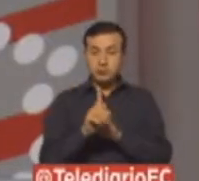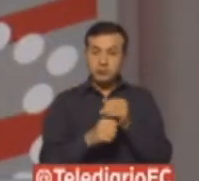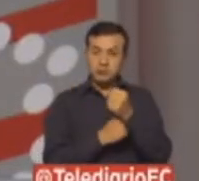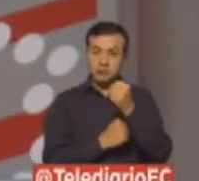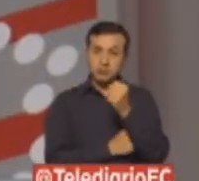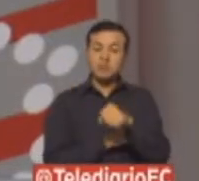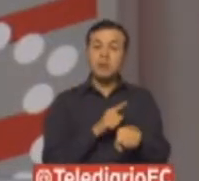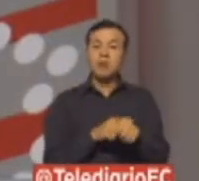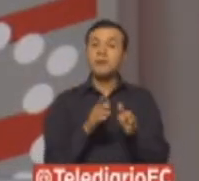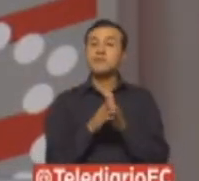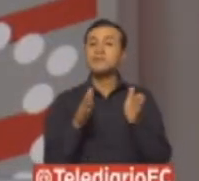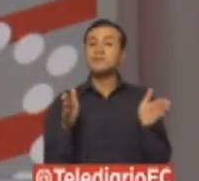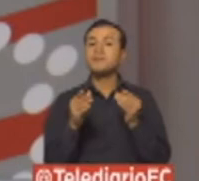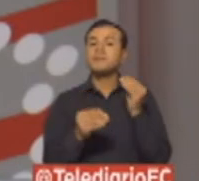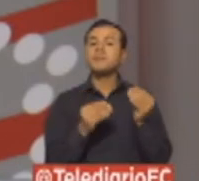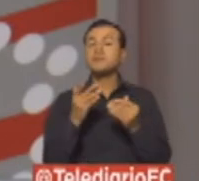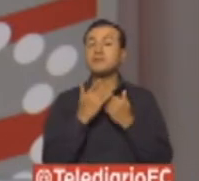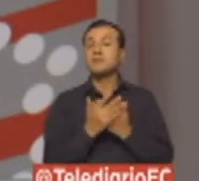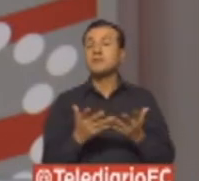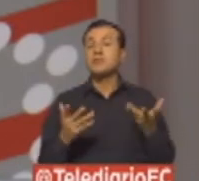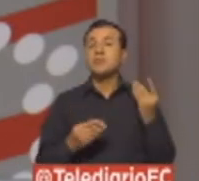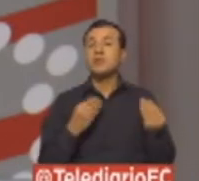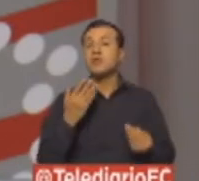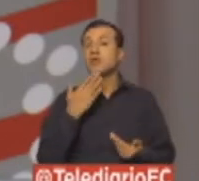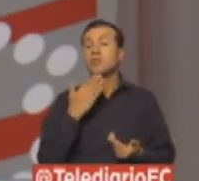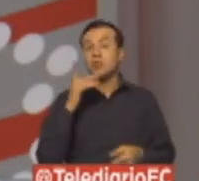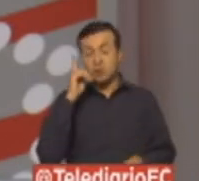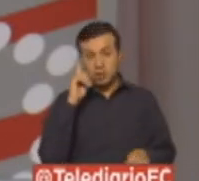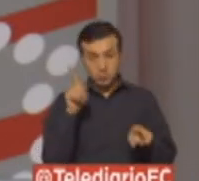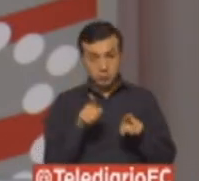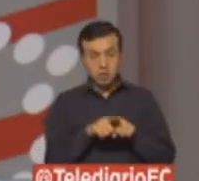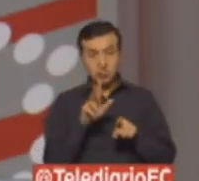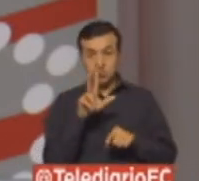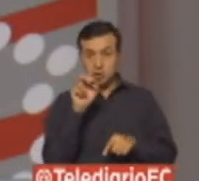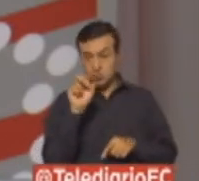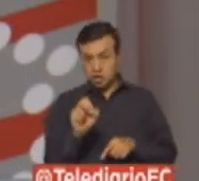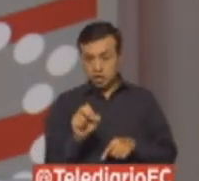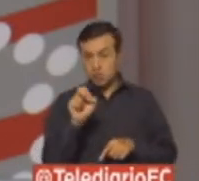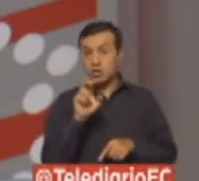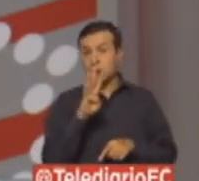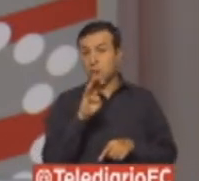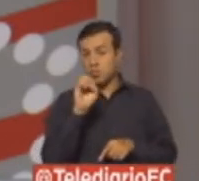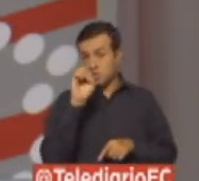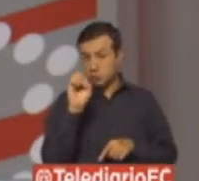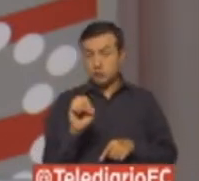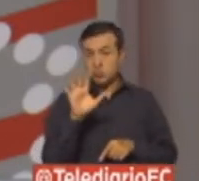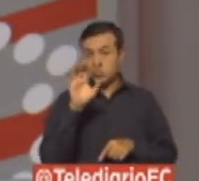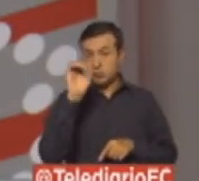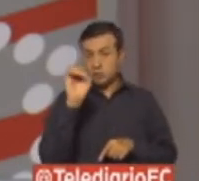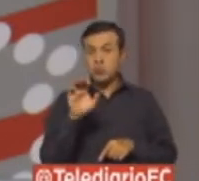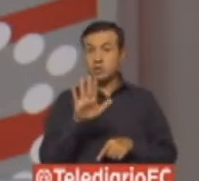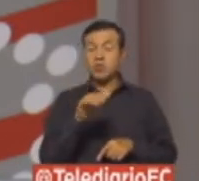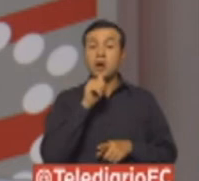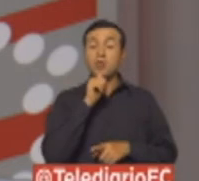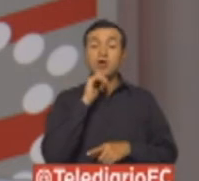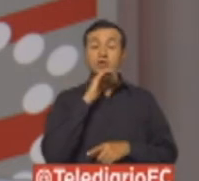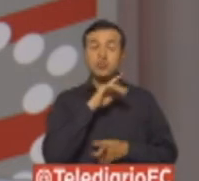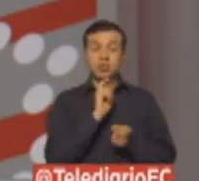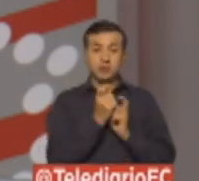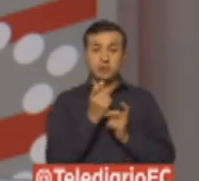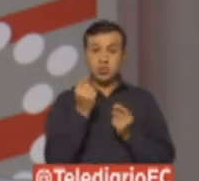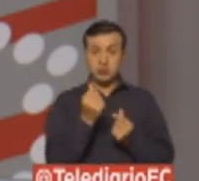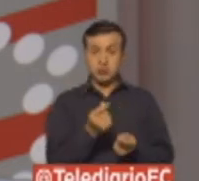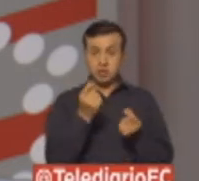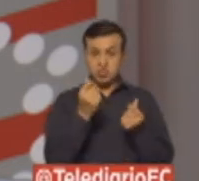en cuanto a tiempo ustedes van a ir hacia un tratamiento de un 30 a un 40 un 50 por ciento de su agua residual cuánto dinero